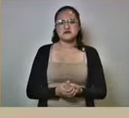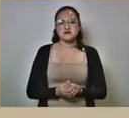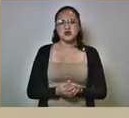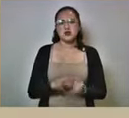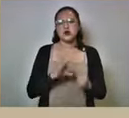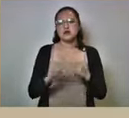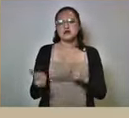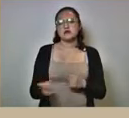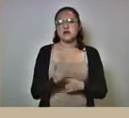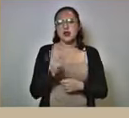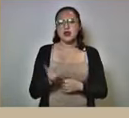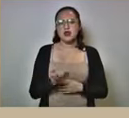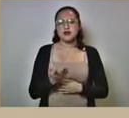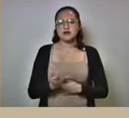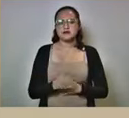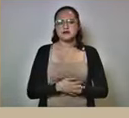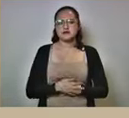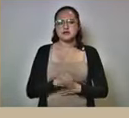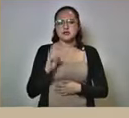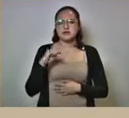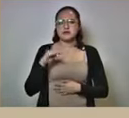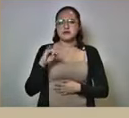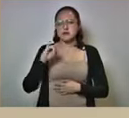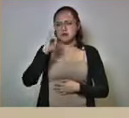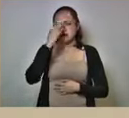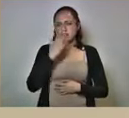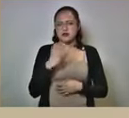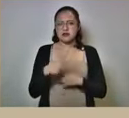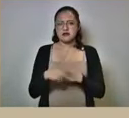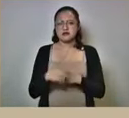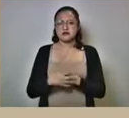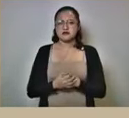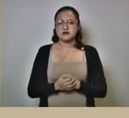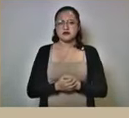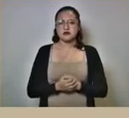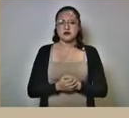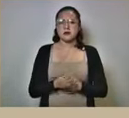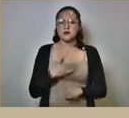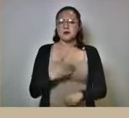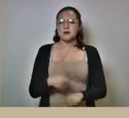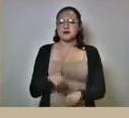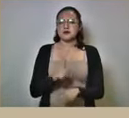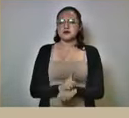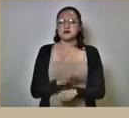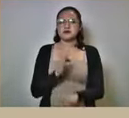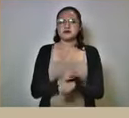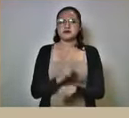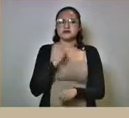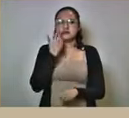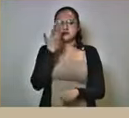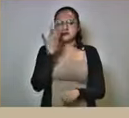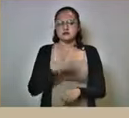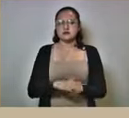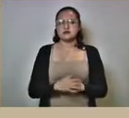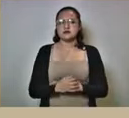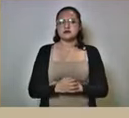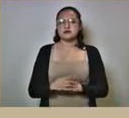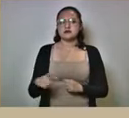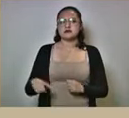Última pregunta, Roxy Zavala, de Imagen Televisión. Hola, muy buenos días. Quisiera saber,